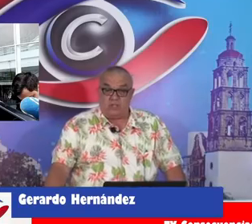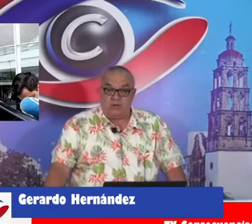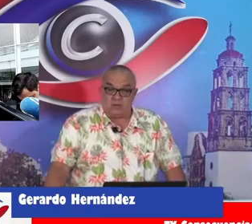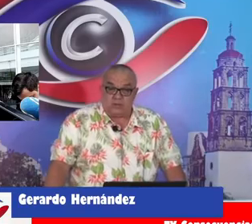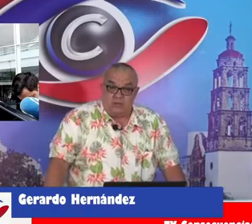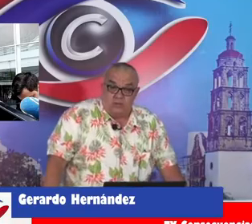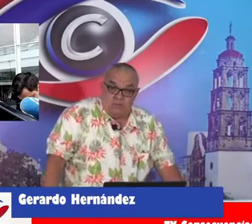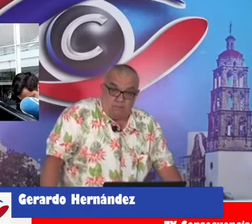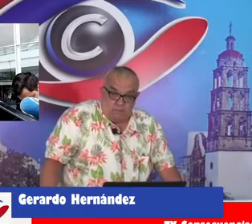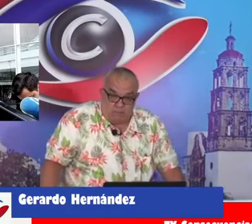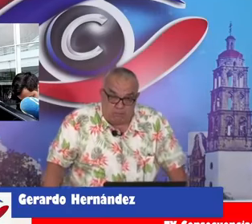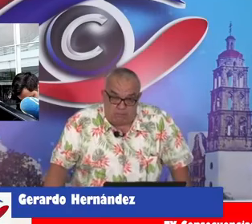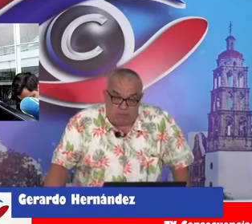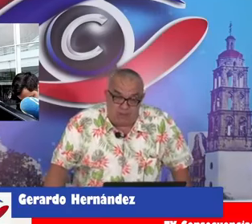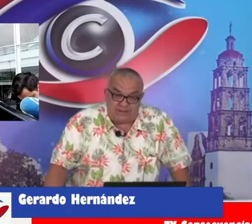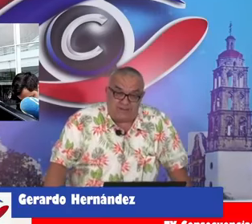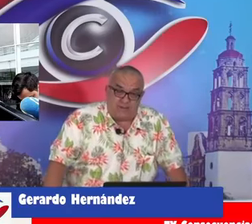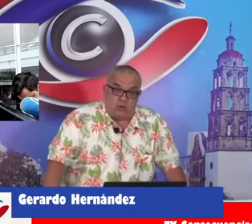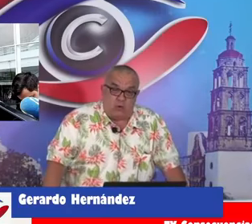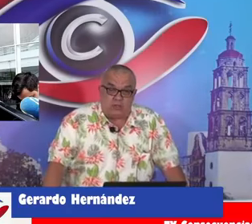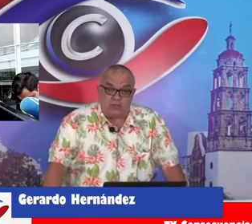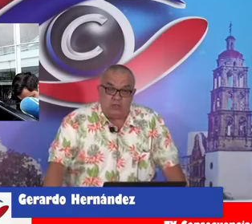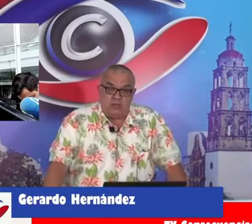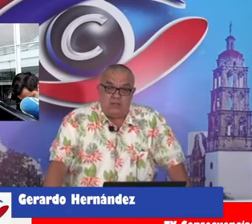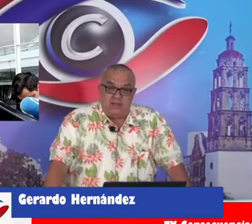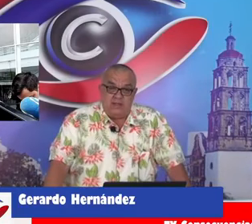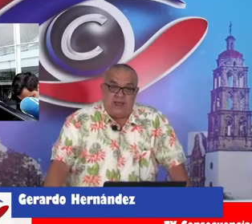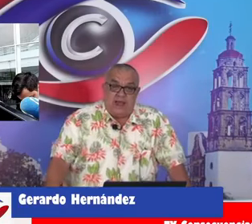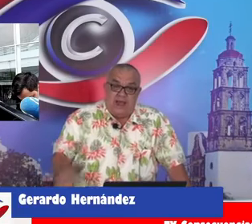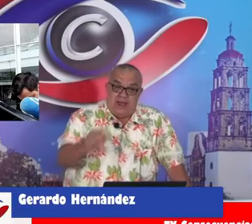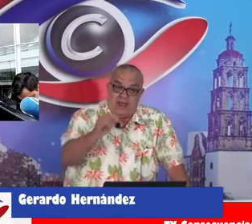No, señor, póngase mejor